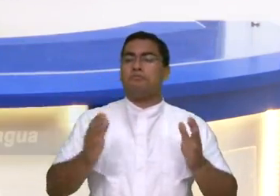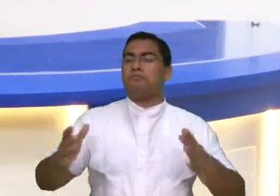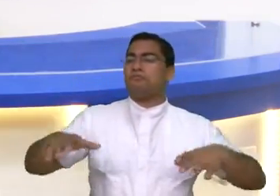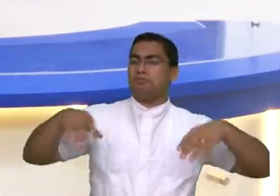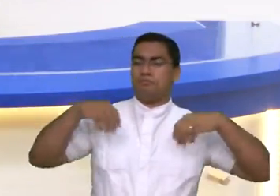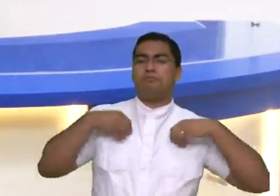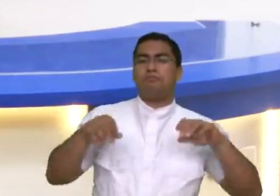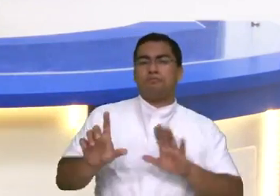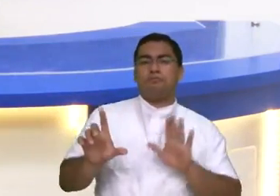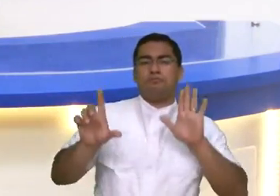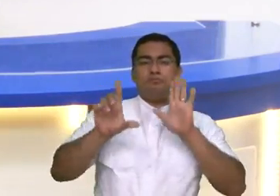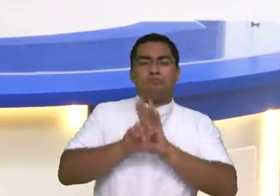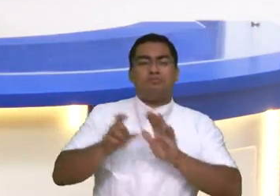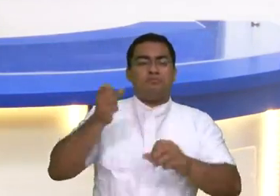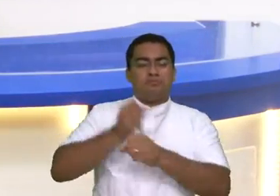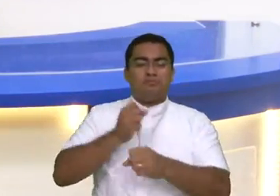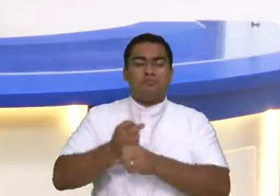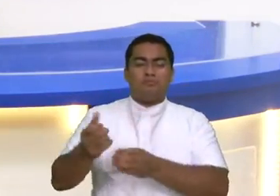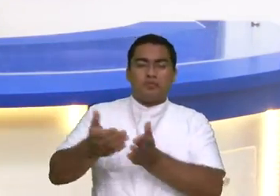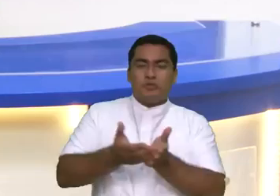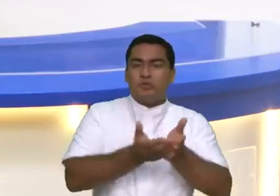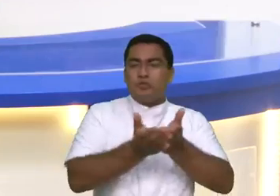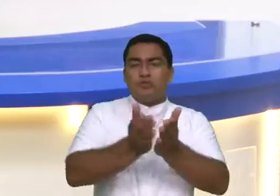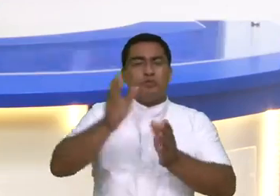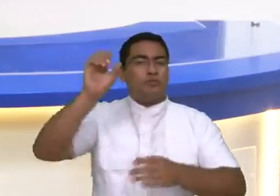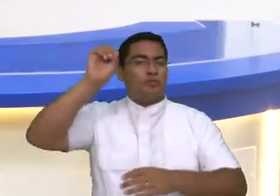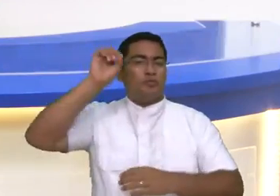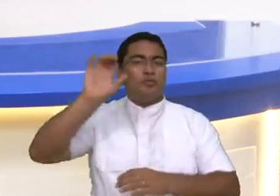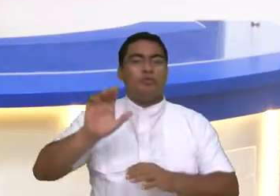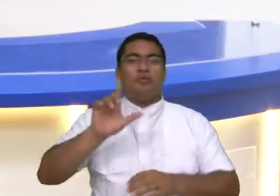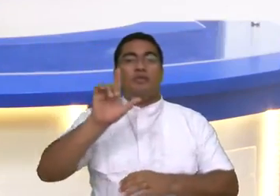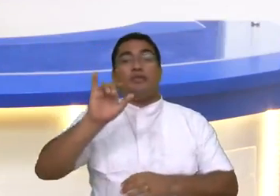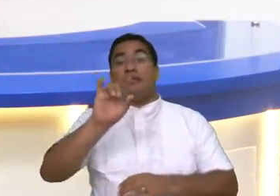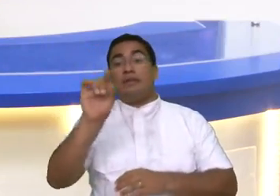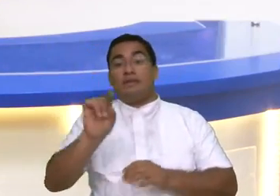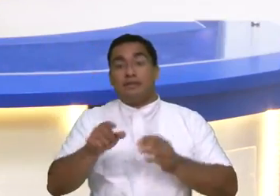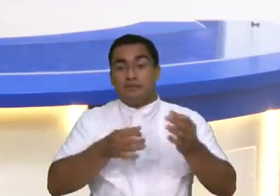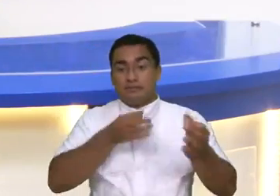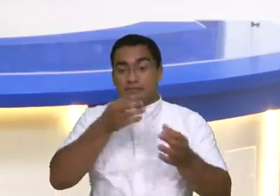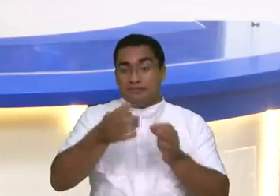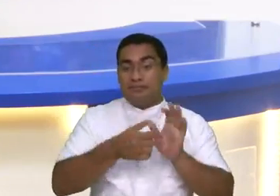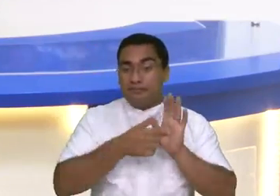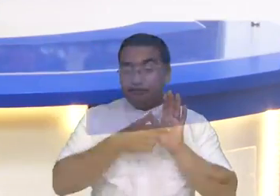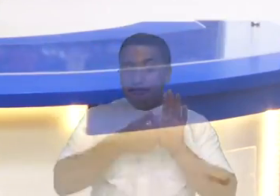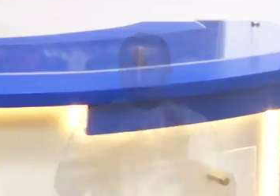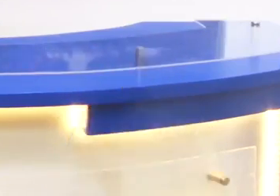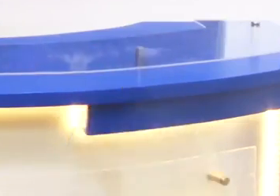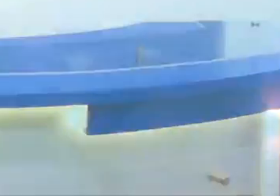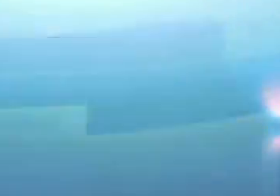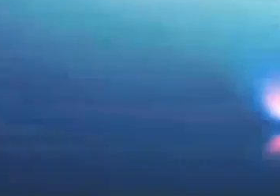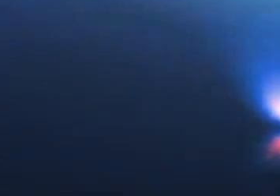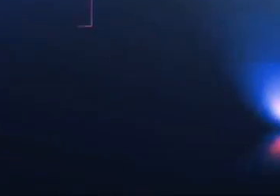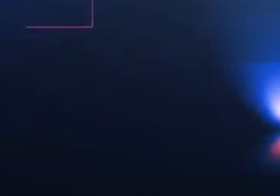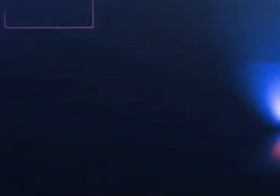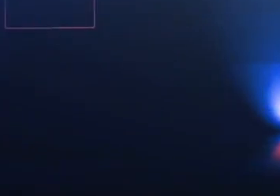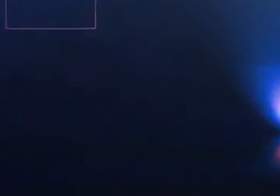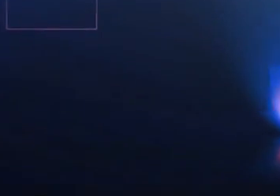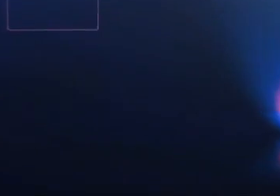el desarrollo y operación de marinas turísticas. Liz Escoto con más información en el siguiente reporte.